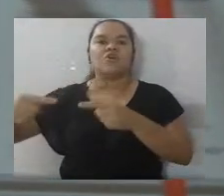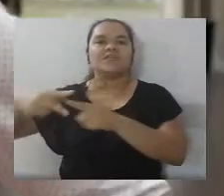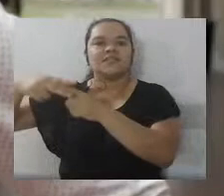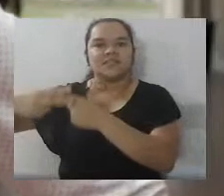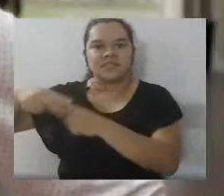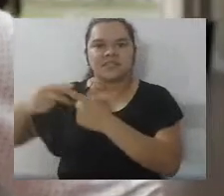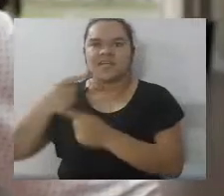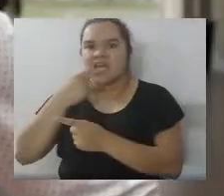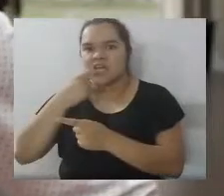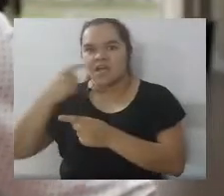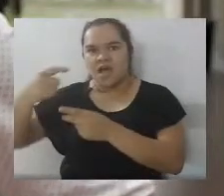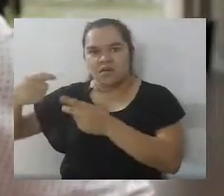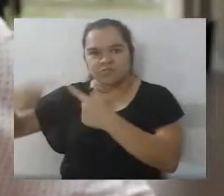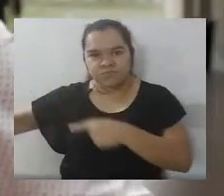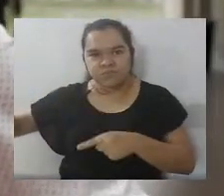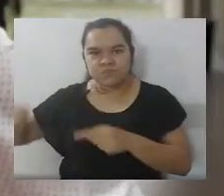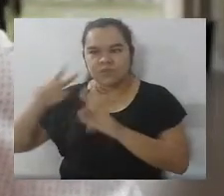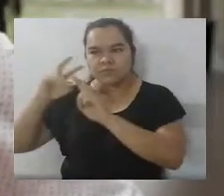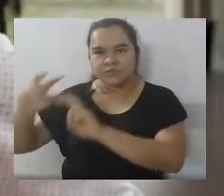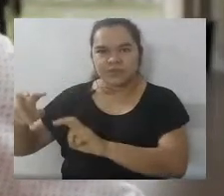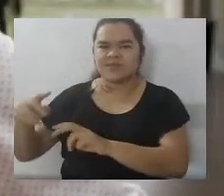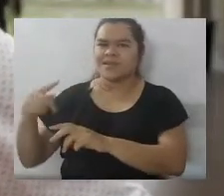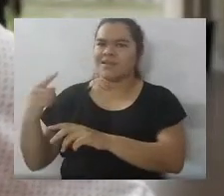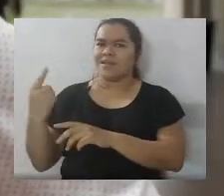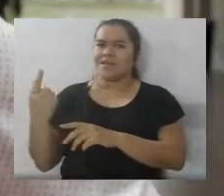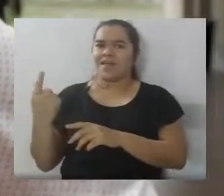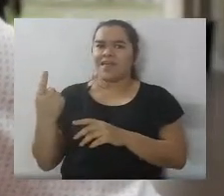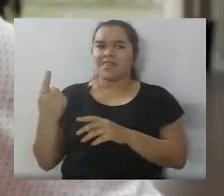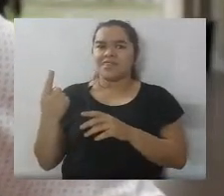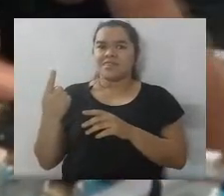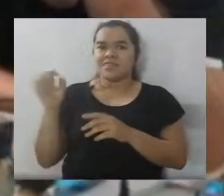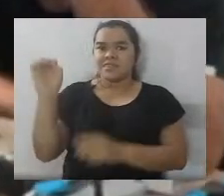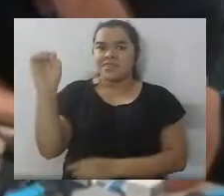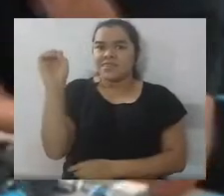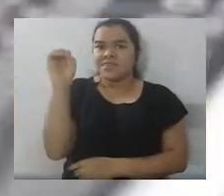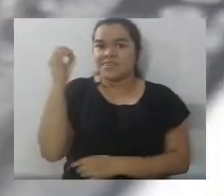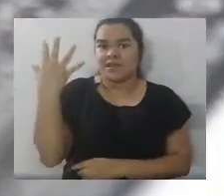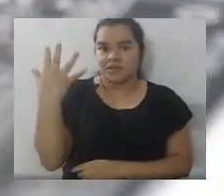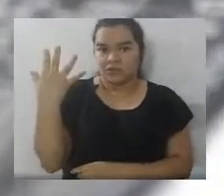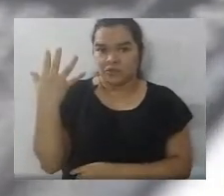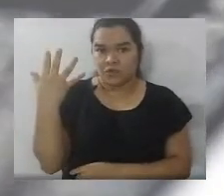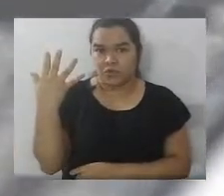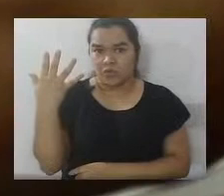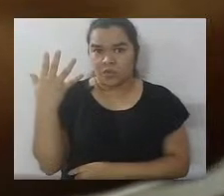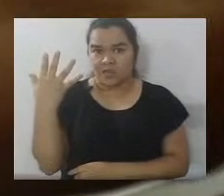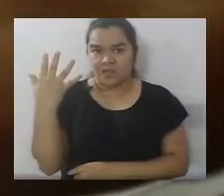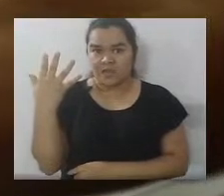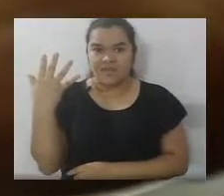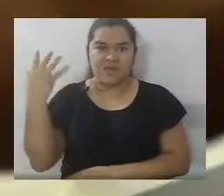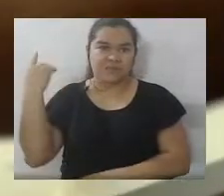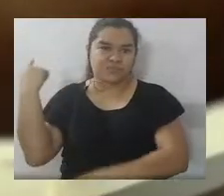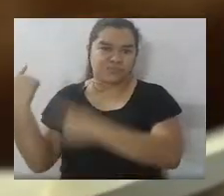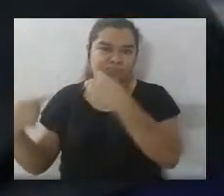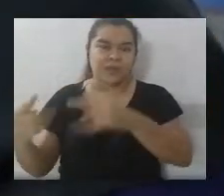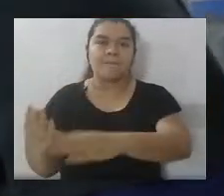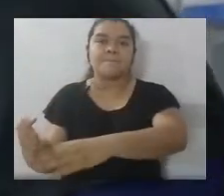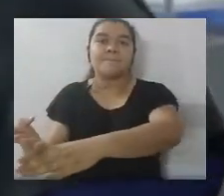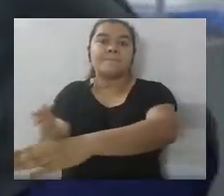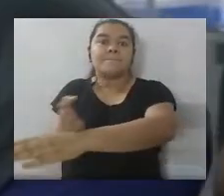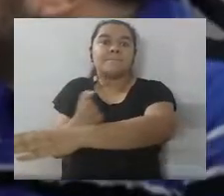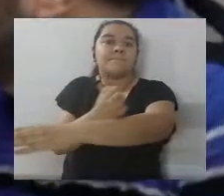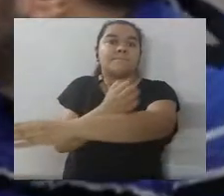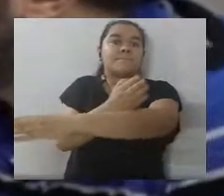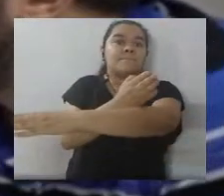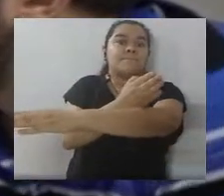decir, desde el punto de vista tecnológico, el primer paso que hacen todas las